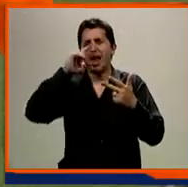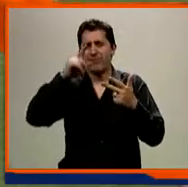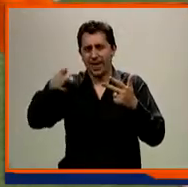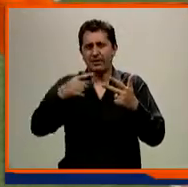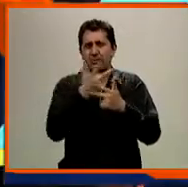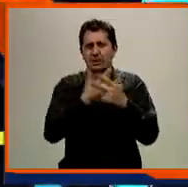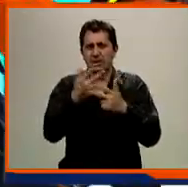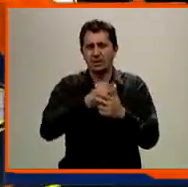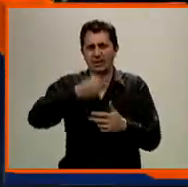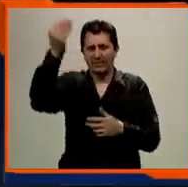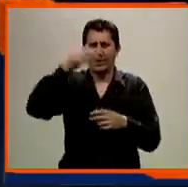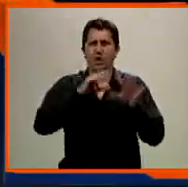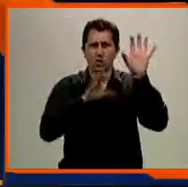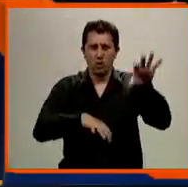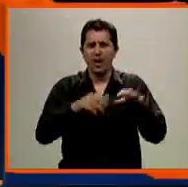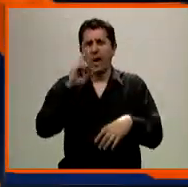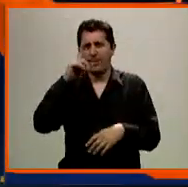certamen.